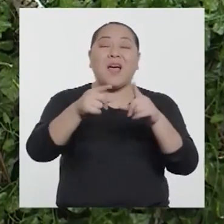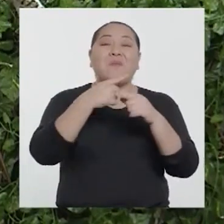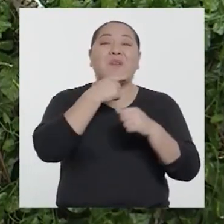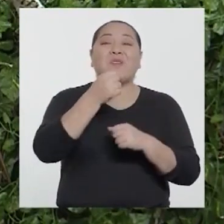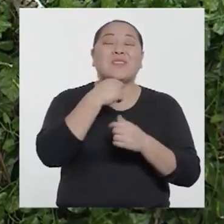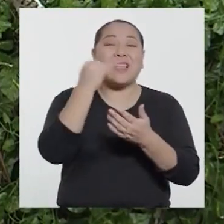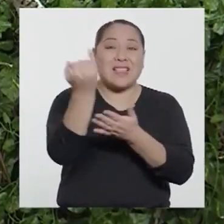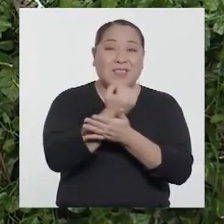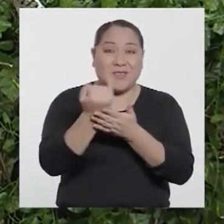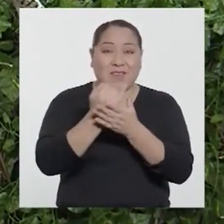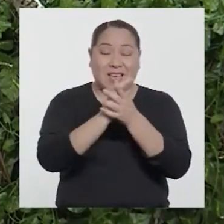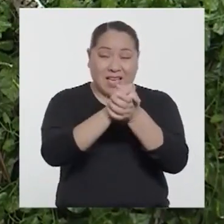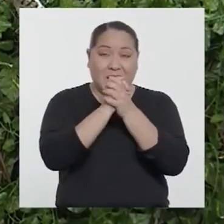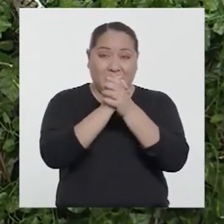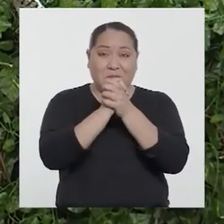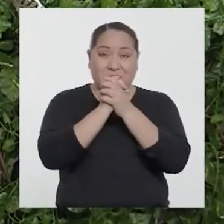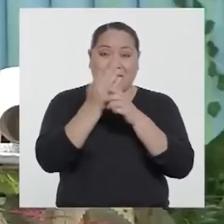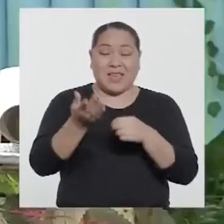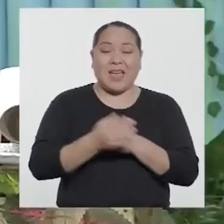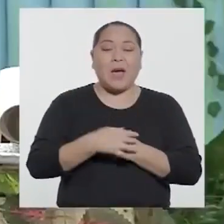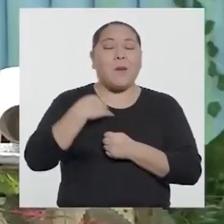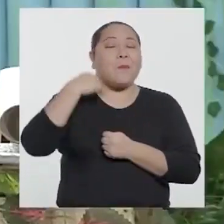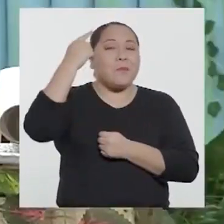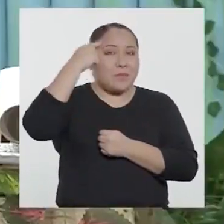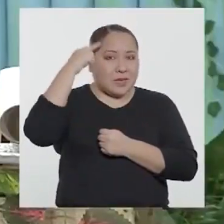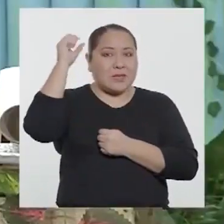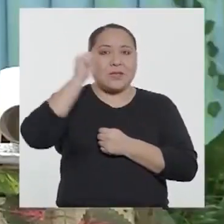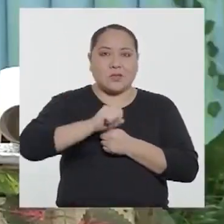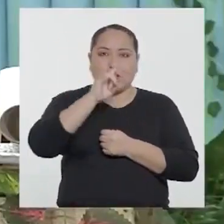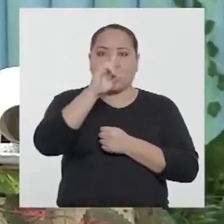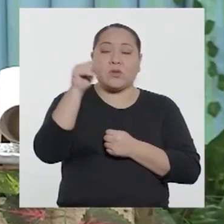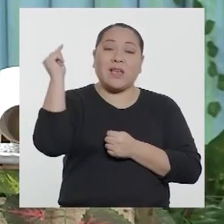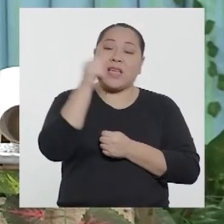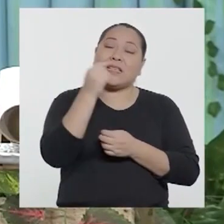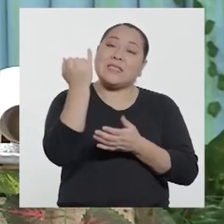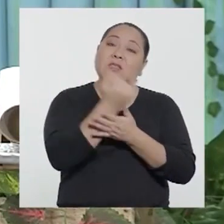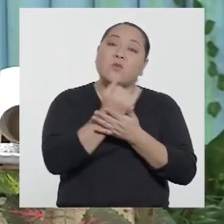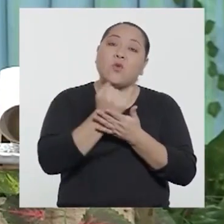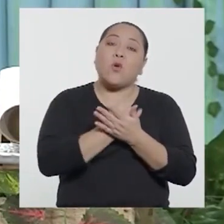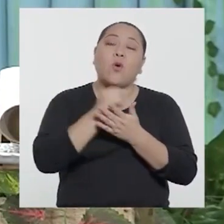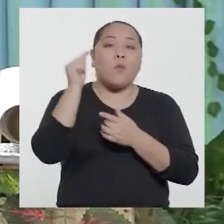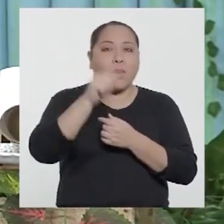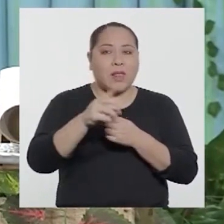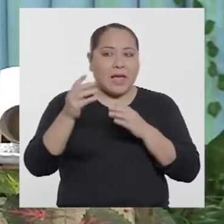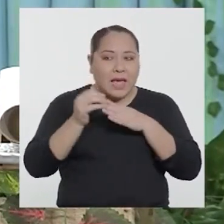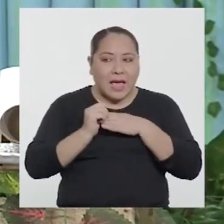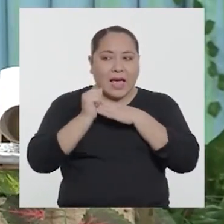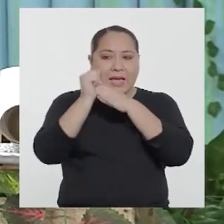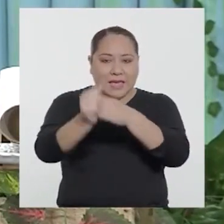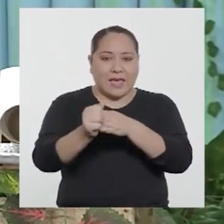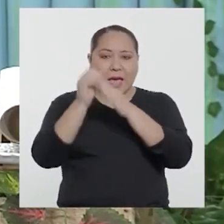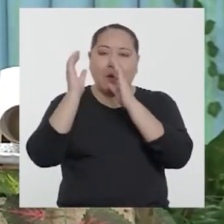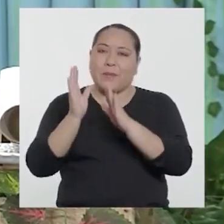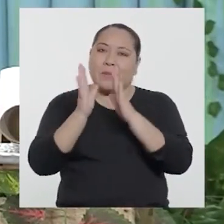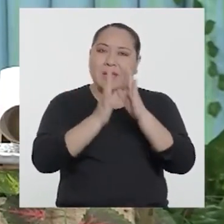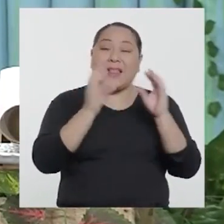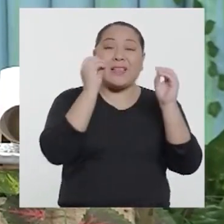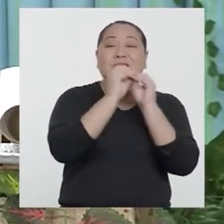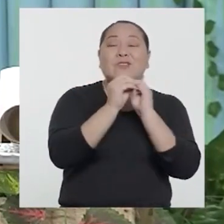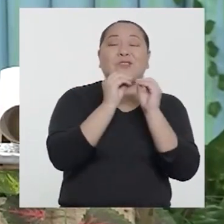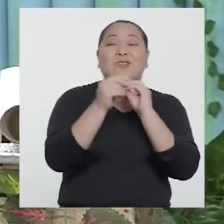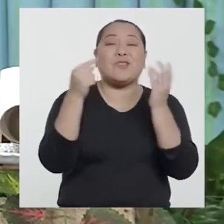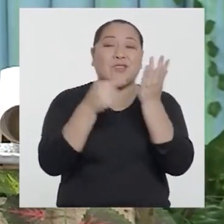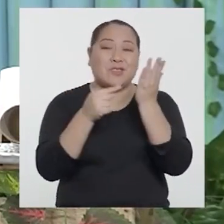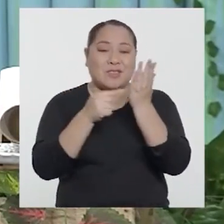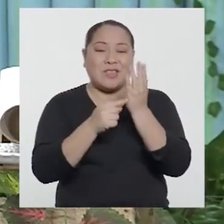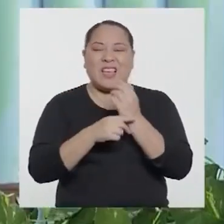Me ha encantado el dibujo de nuestra amiga. Creo que podemos usar ese dibujo para que sea nuestra guía al elaborar la